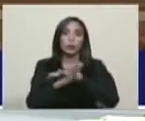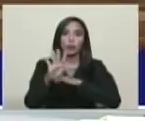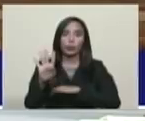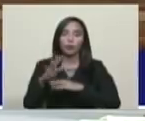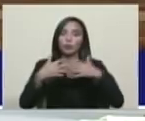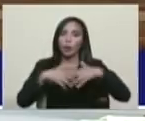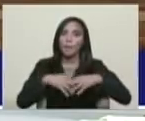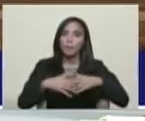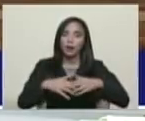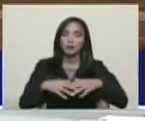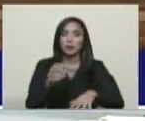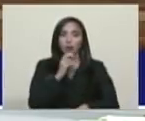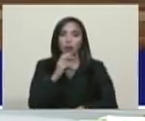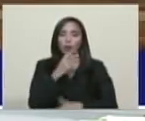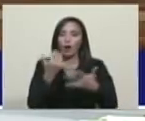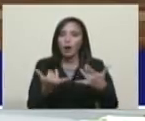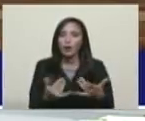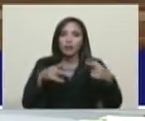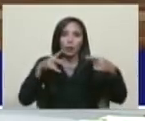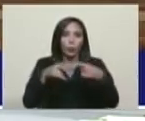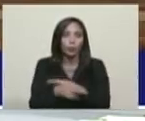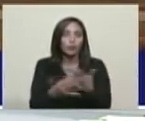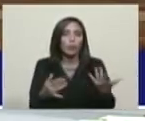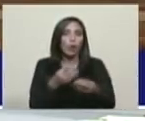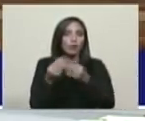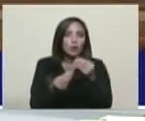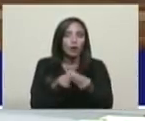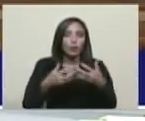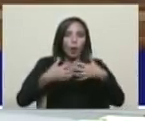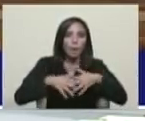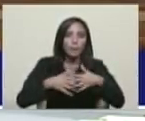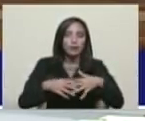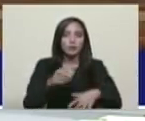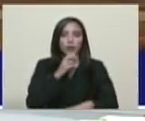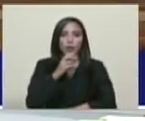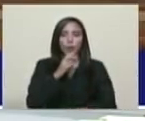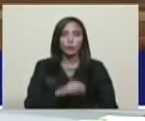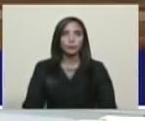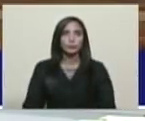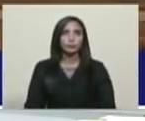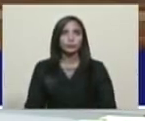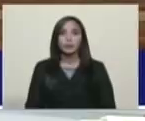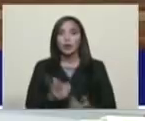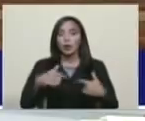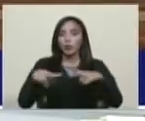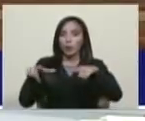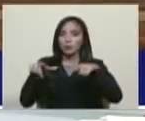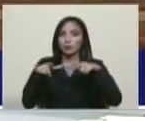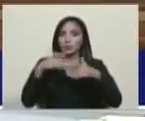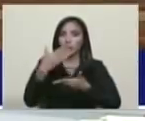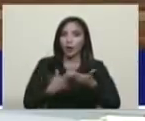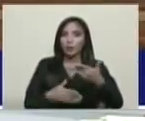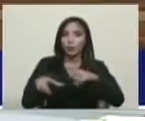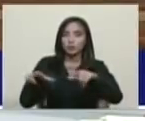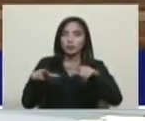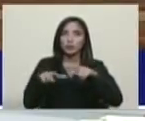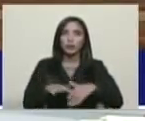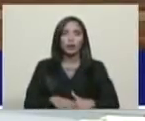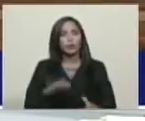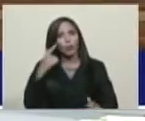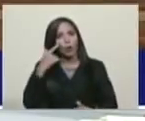estamos instalando e inaugurando. Venezuela está certificando lo que